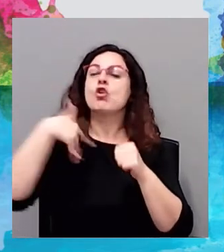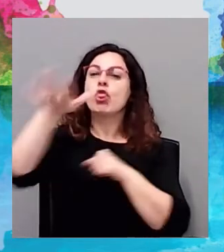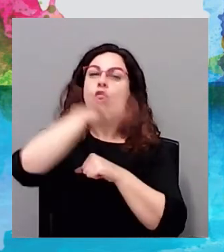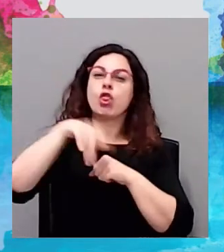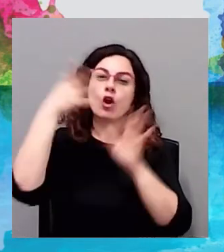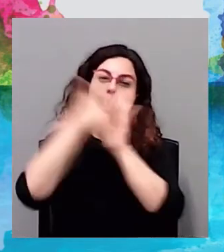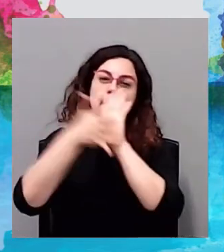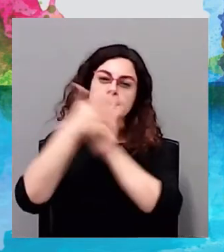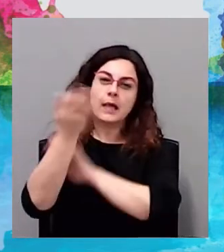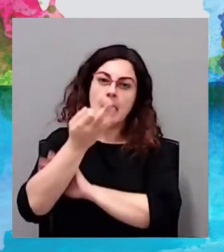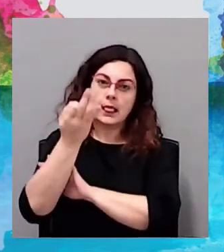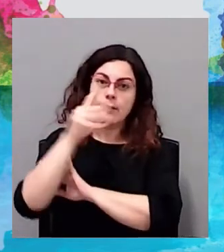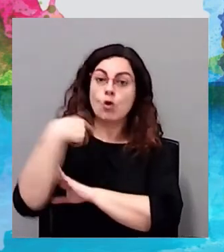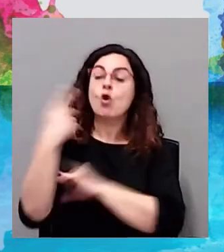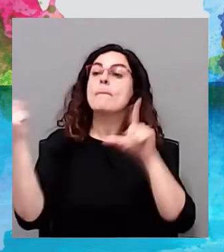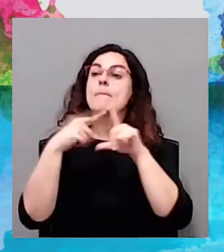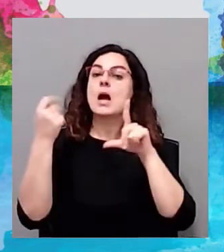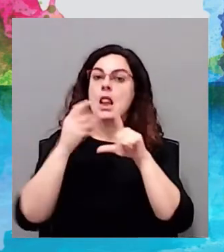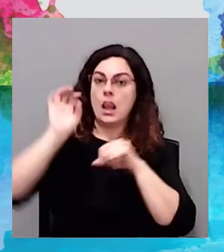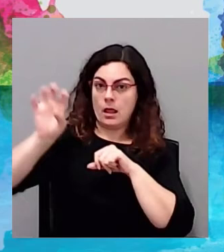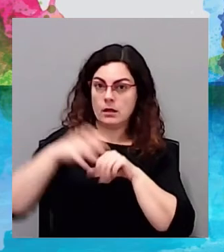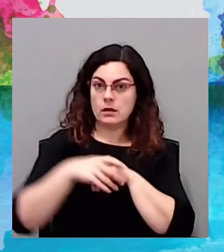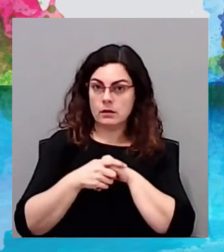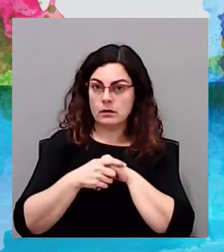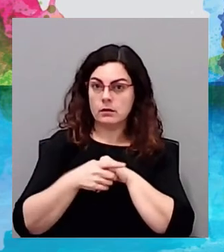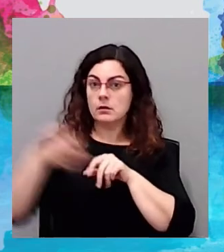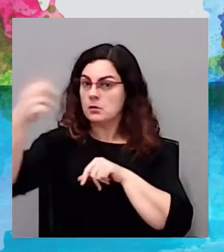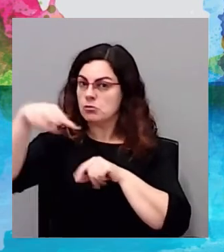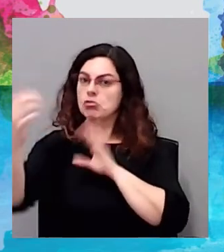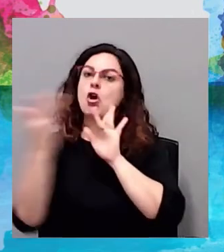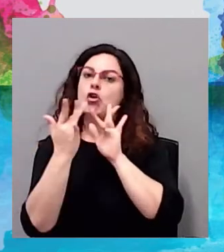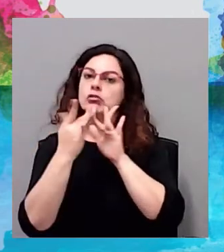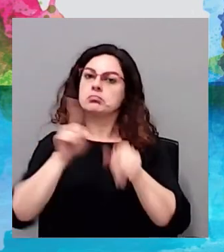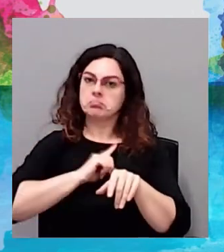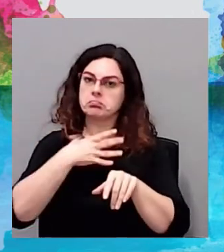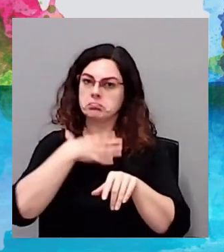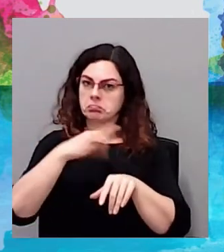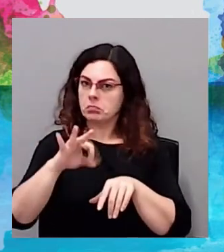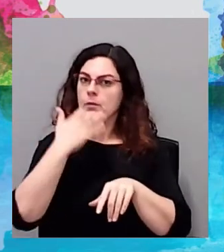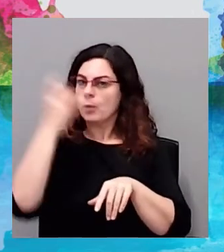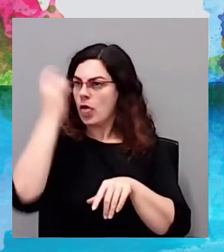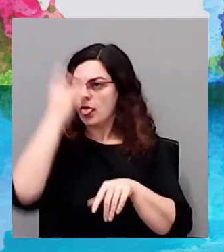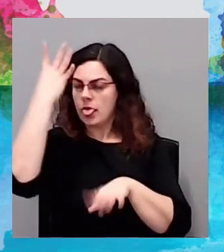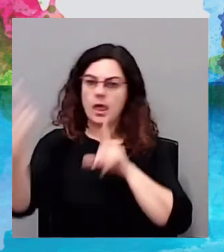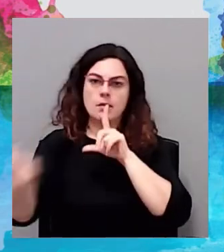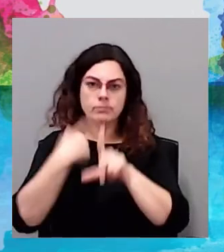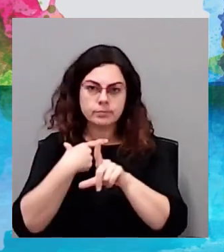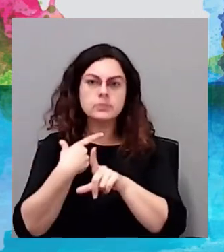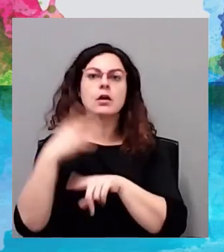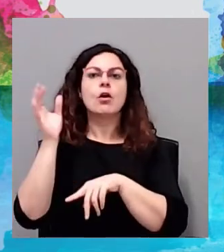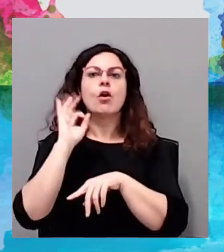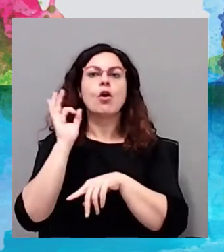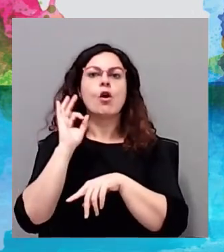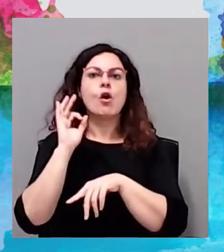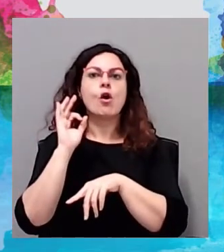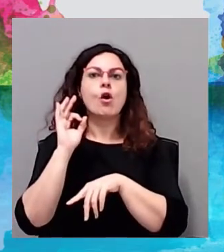voy a dejar el correo y podéis poneros en contacto conmigo y mandarme vuestra idea, vuestros intentos